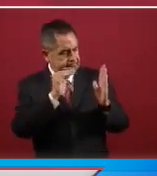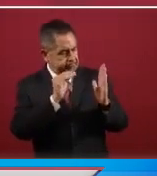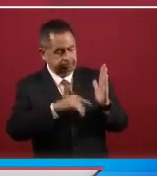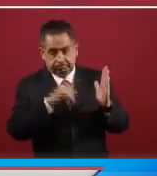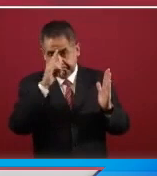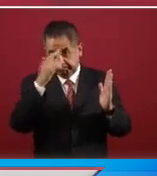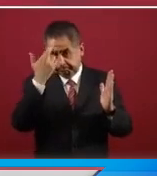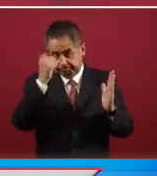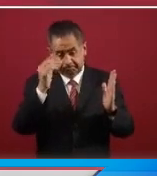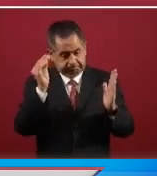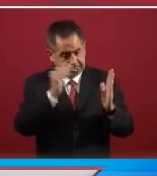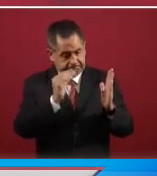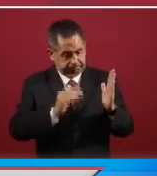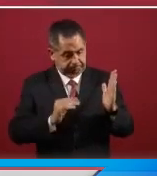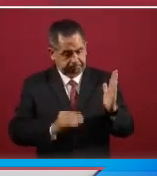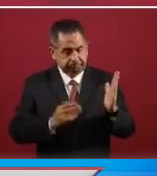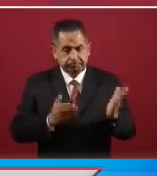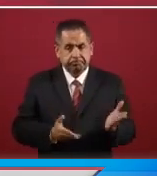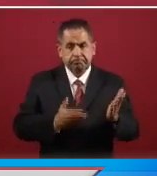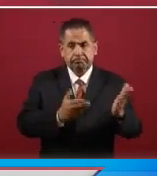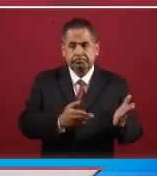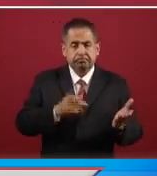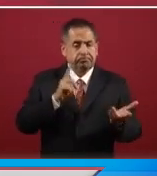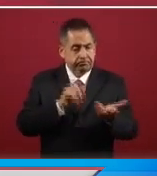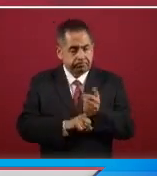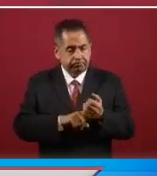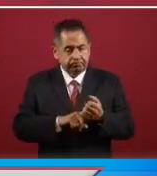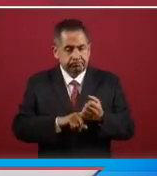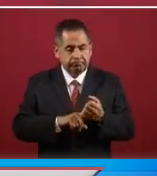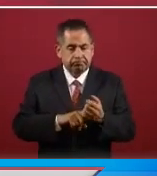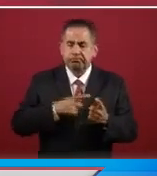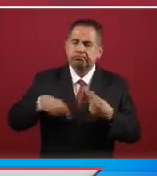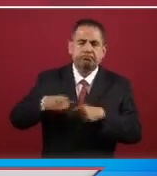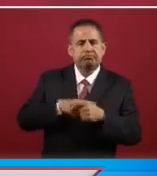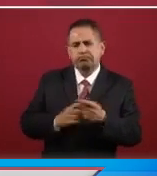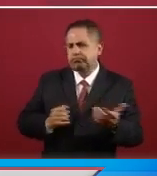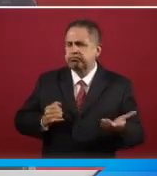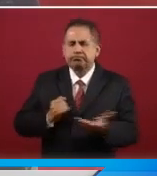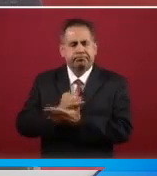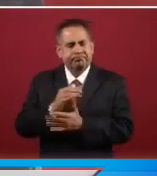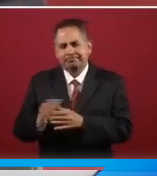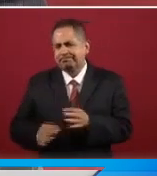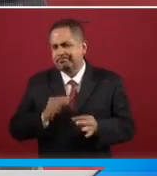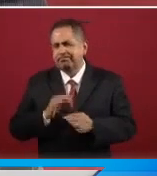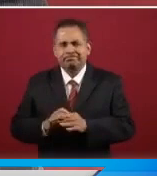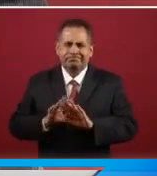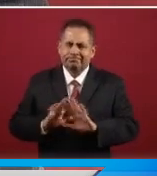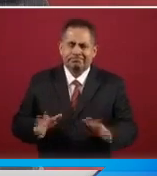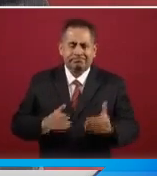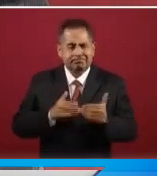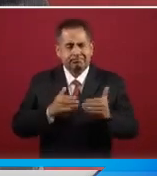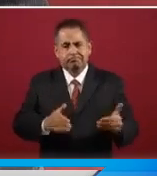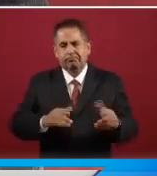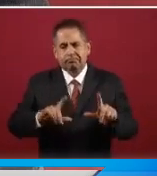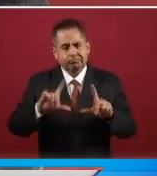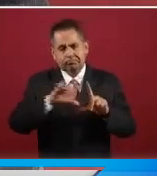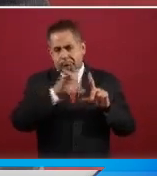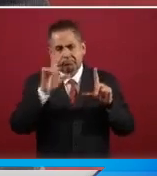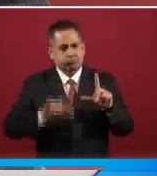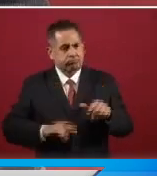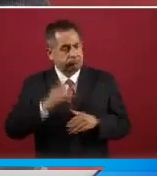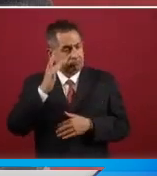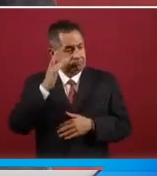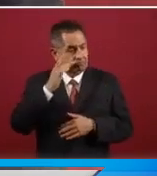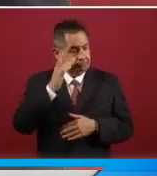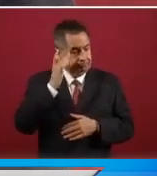cuentan con las pruebas de la participación de este personaje y de 16 despachos de abogados. Aunque se trata de un asunto de seguridad nacional, se